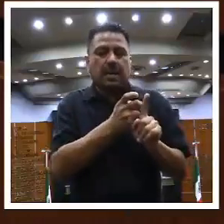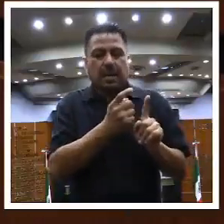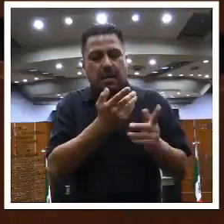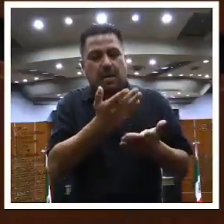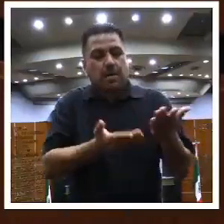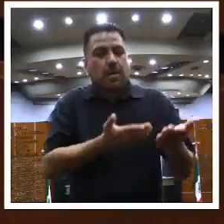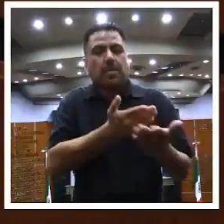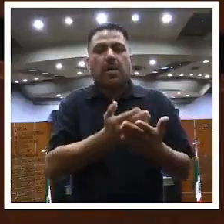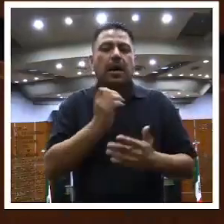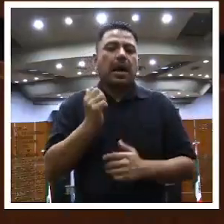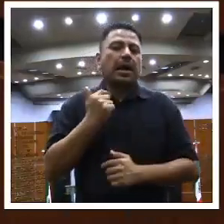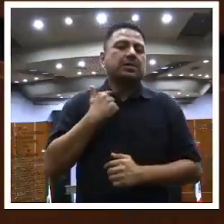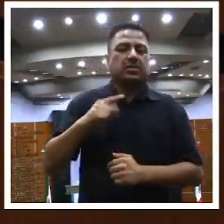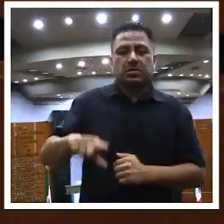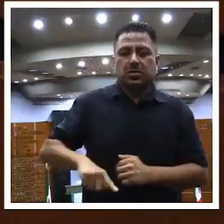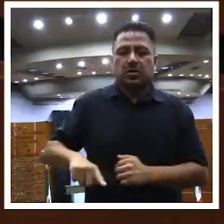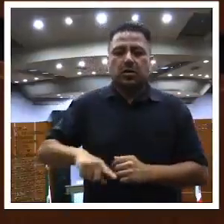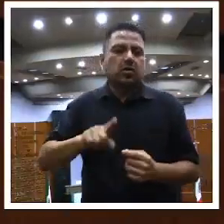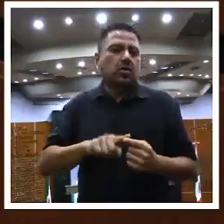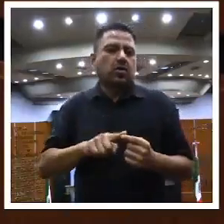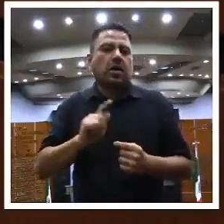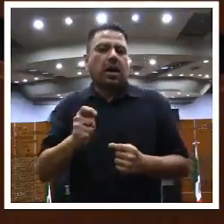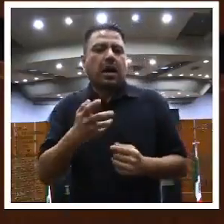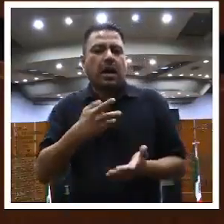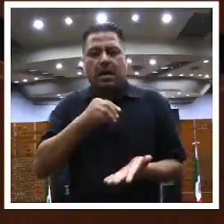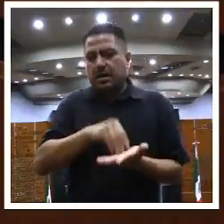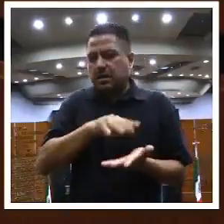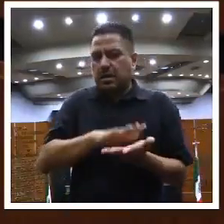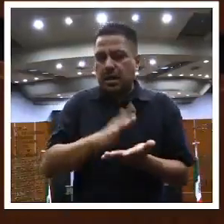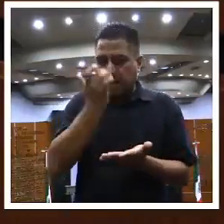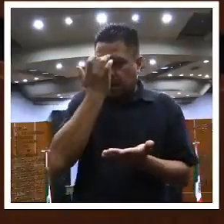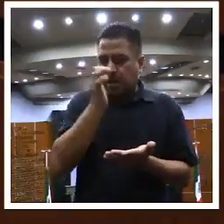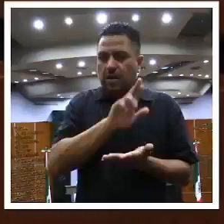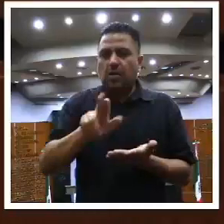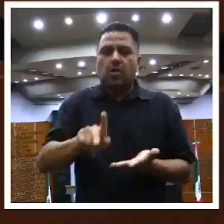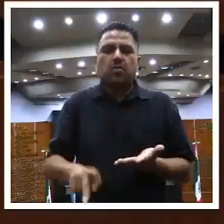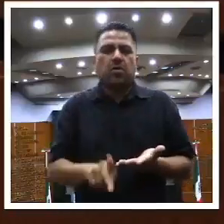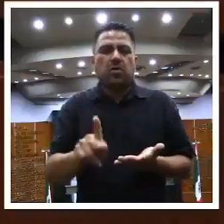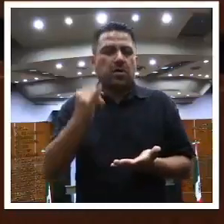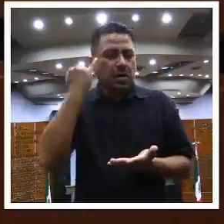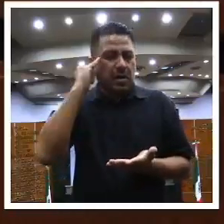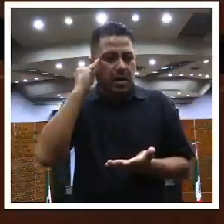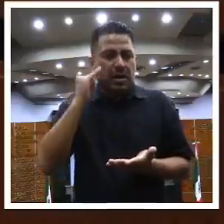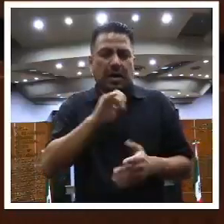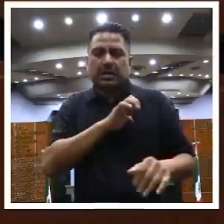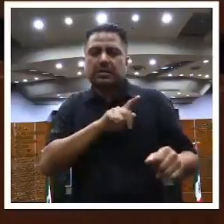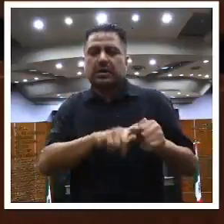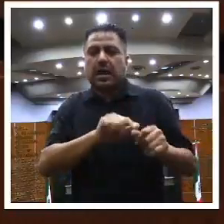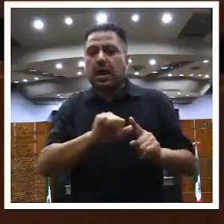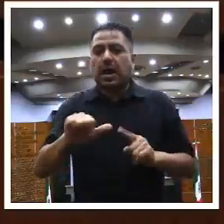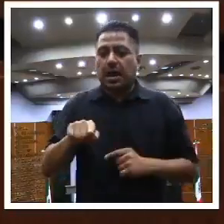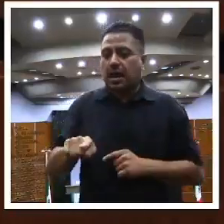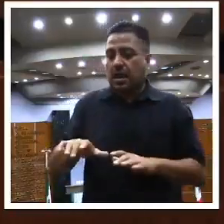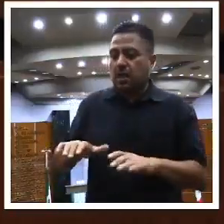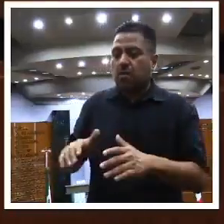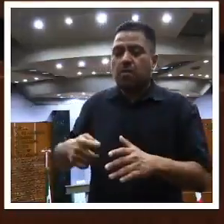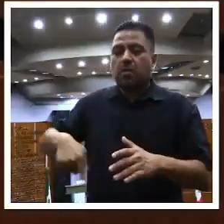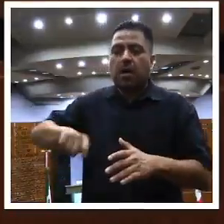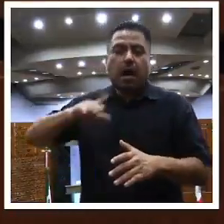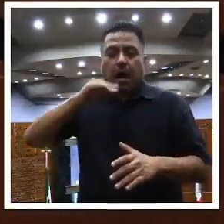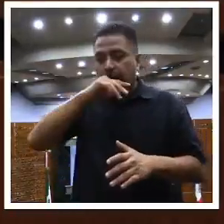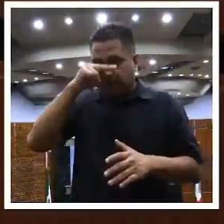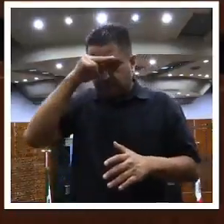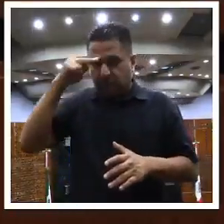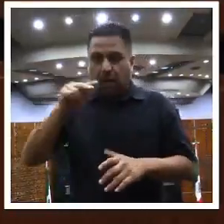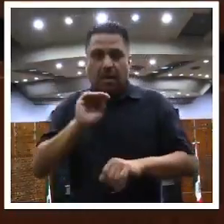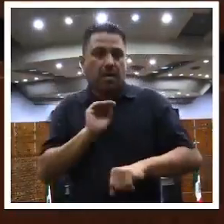por el entonces gobernador, donde existe el antecedente de reconocimiento de los pueblos indígenas y en particular al afromexicano, que incurrió